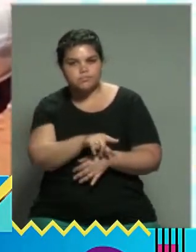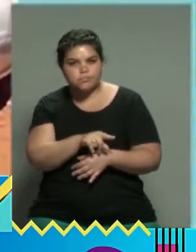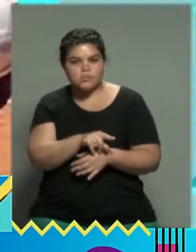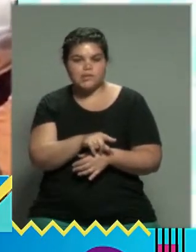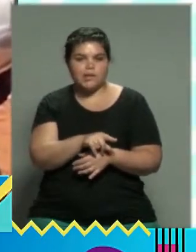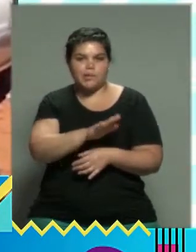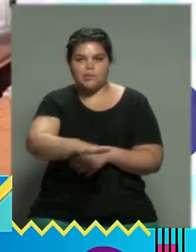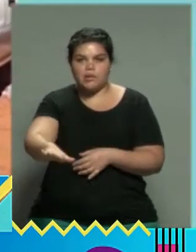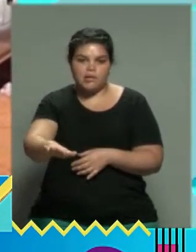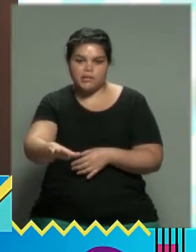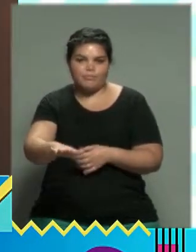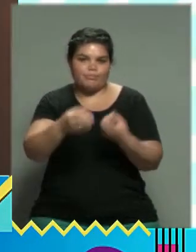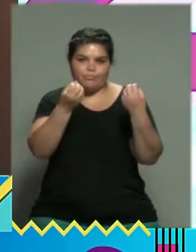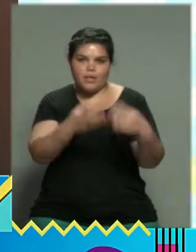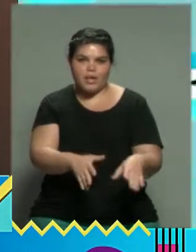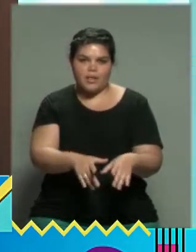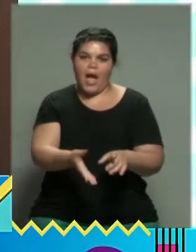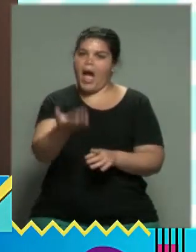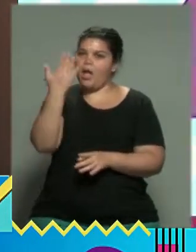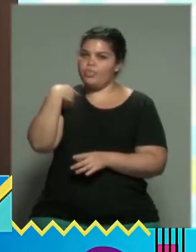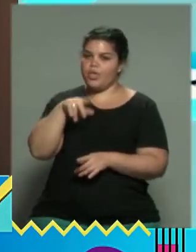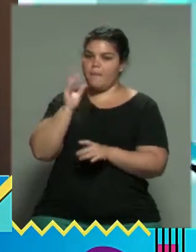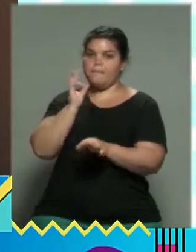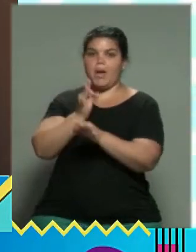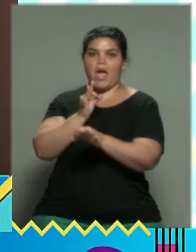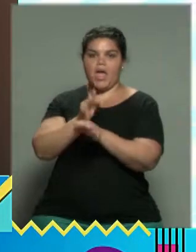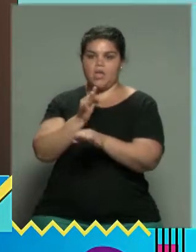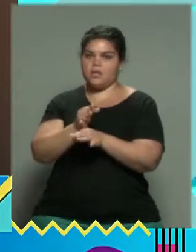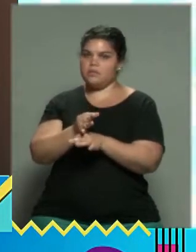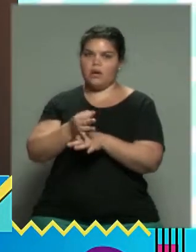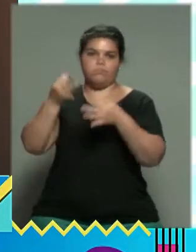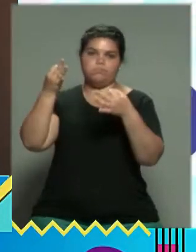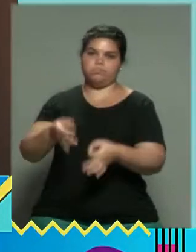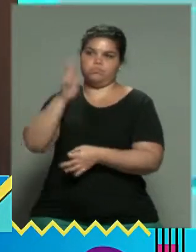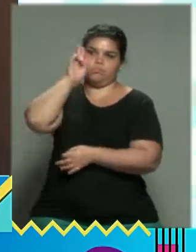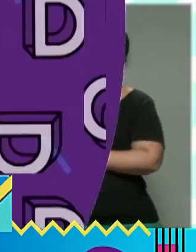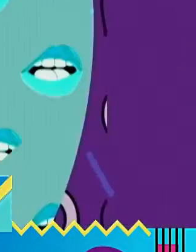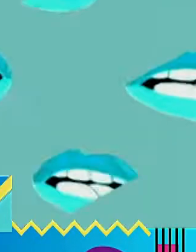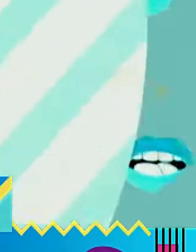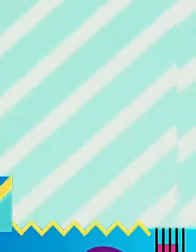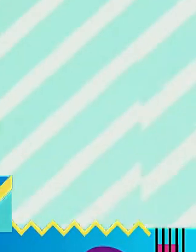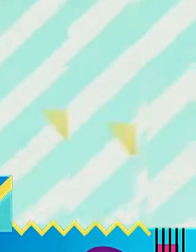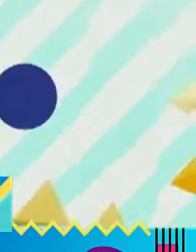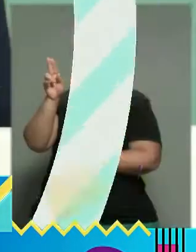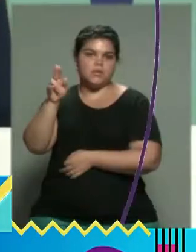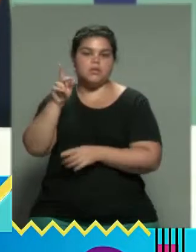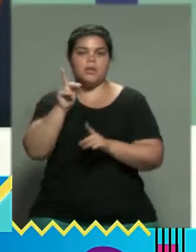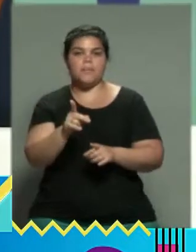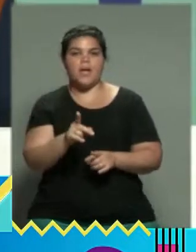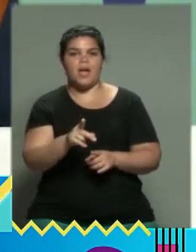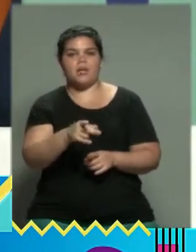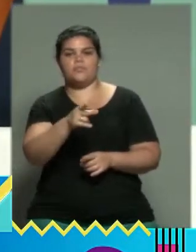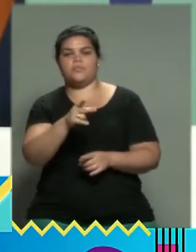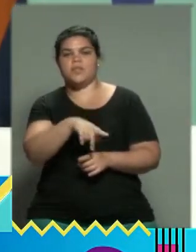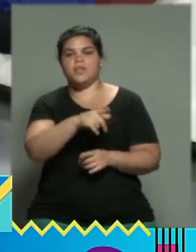la maestra era la palabra sagrada. Sí, el rol del docente. El rol del docente, empezamos, el rol